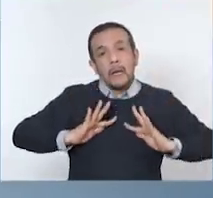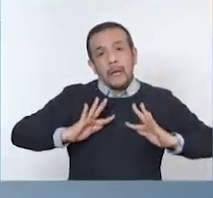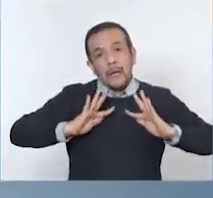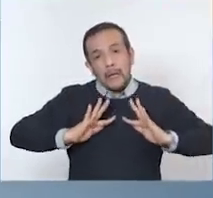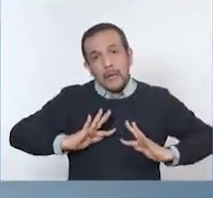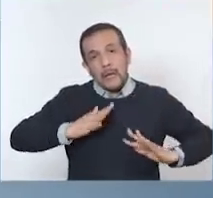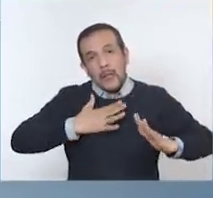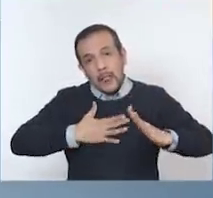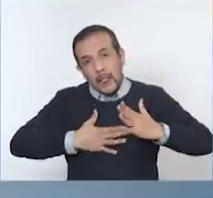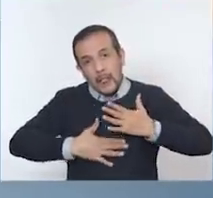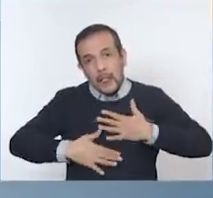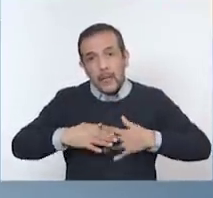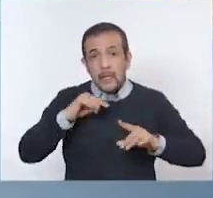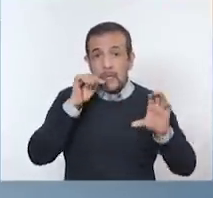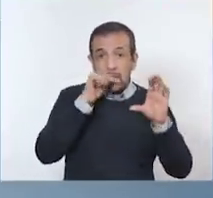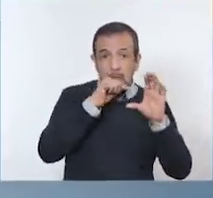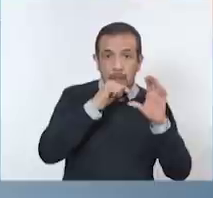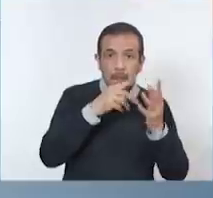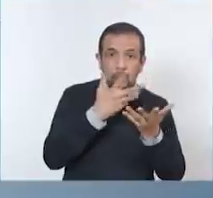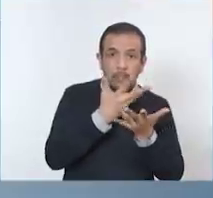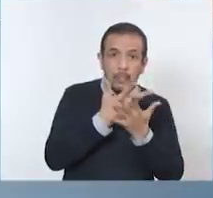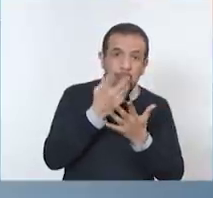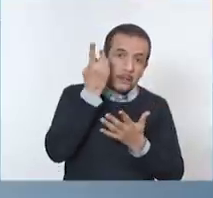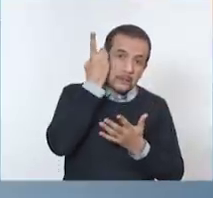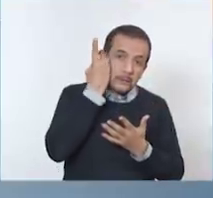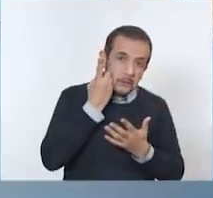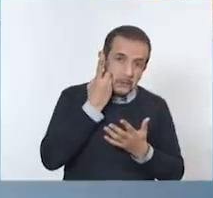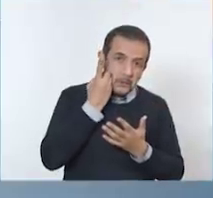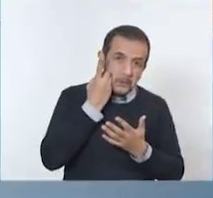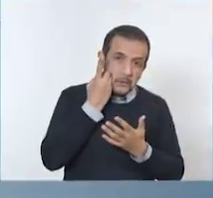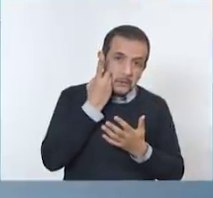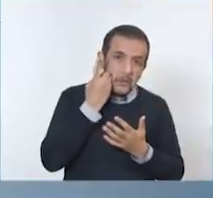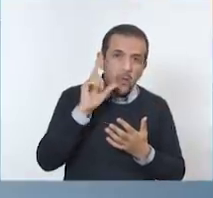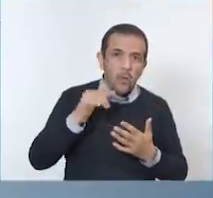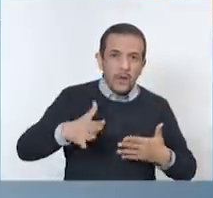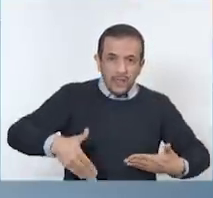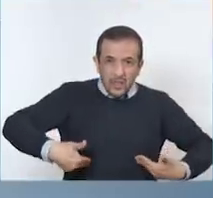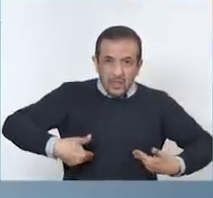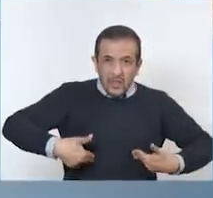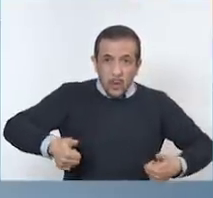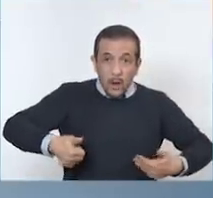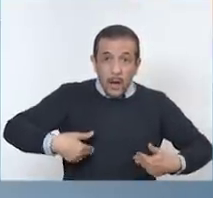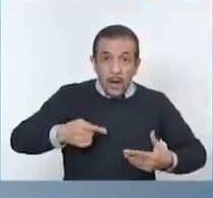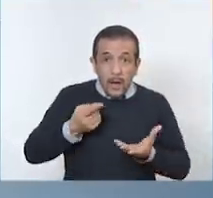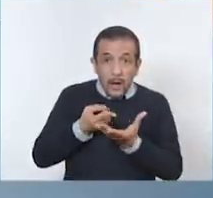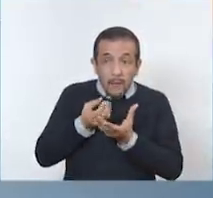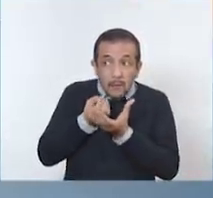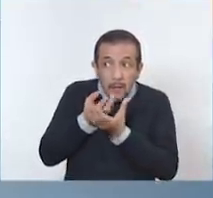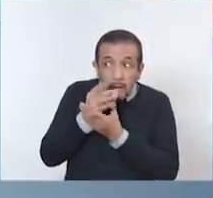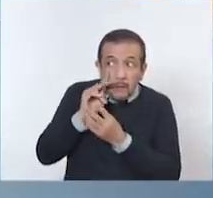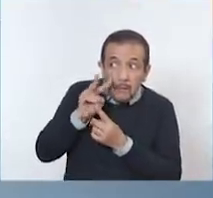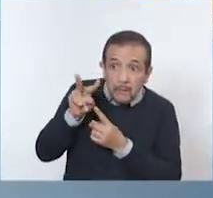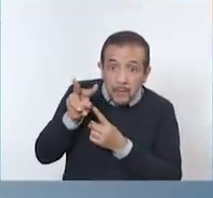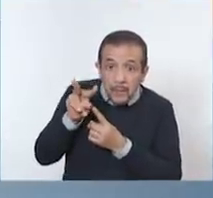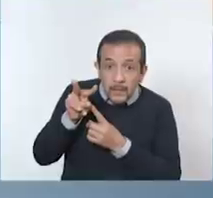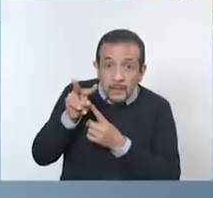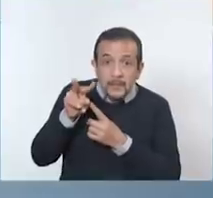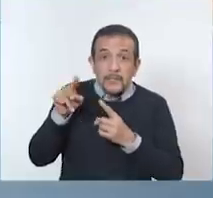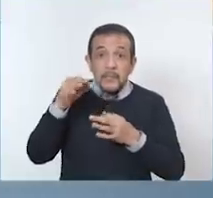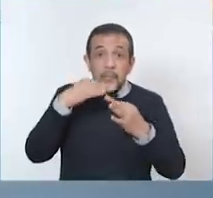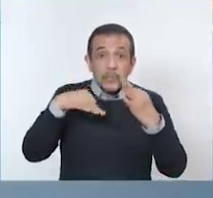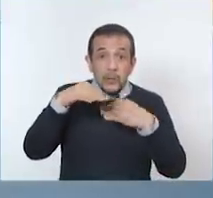Descansó. Se durmió. Pero cuando sintió hambre, quiso salir. Y otra vez los